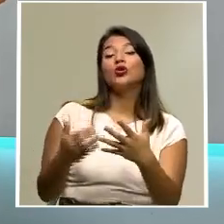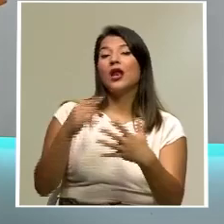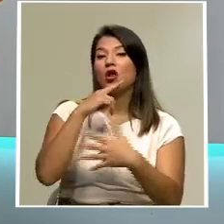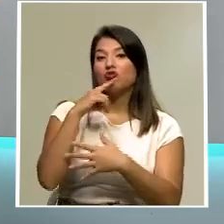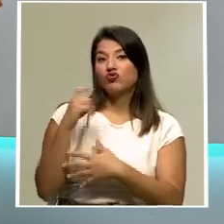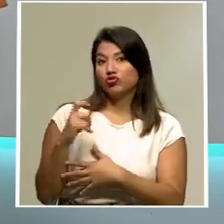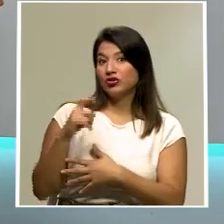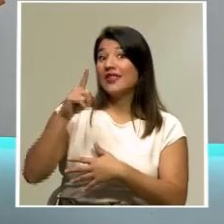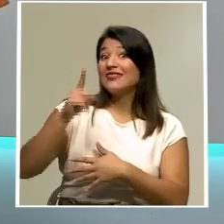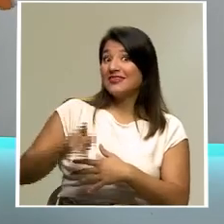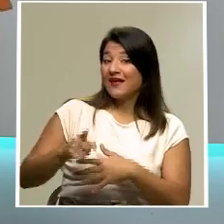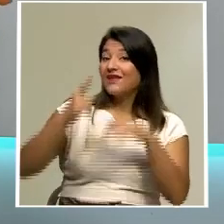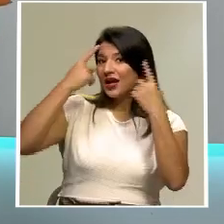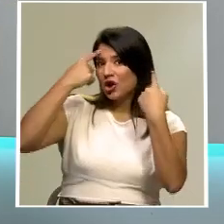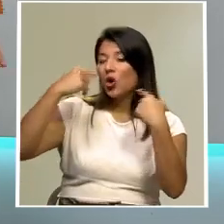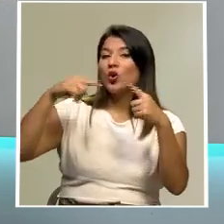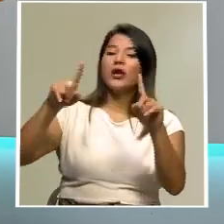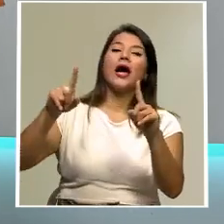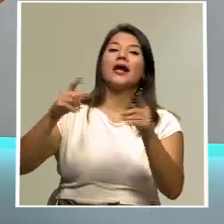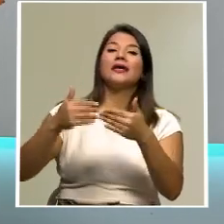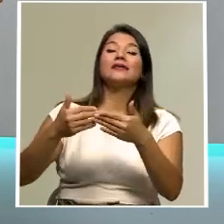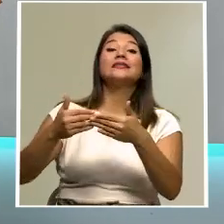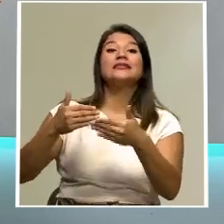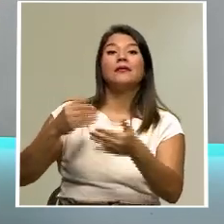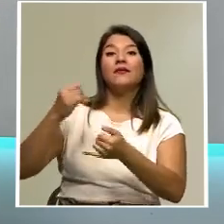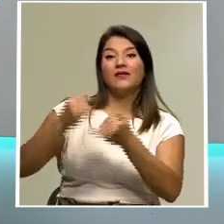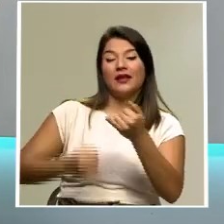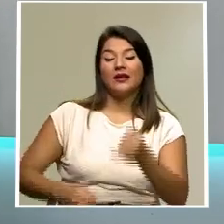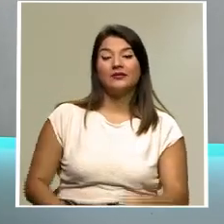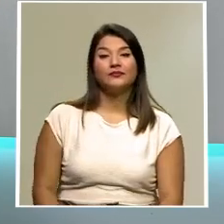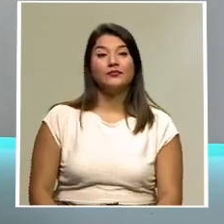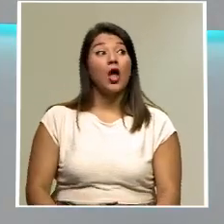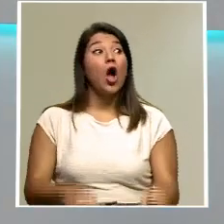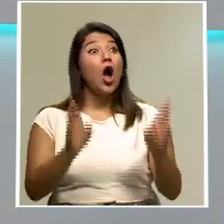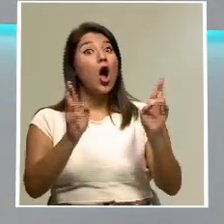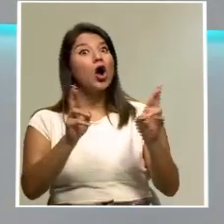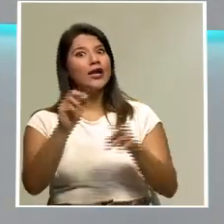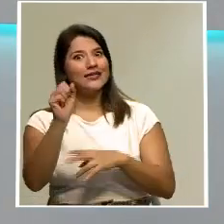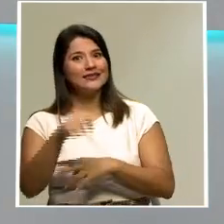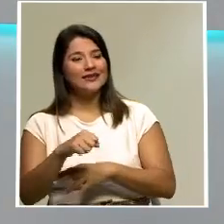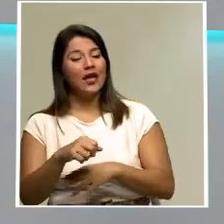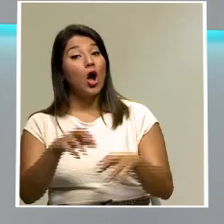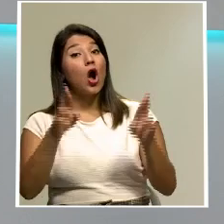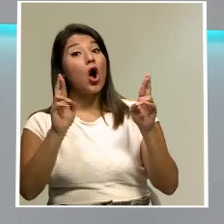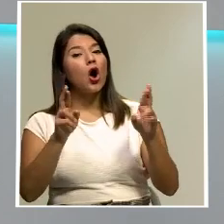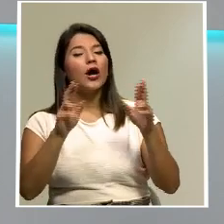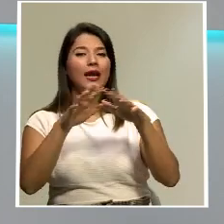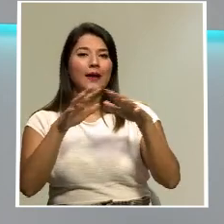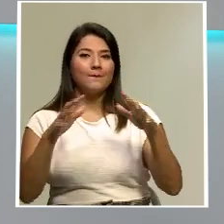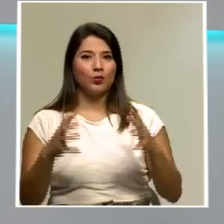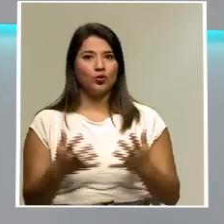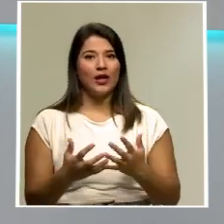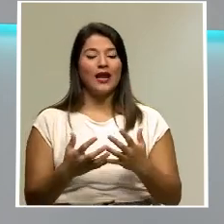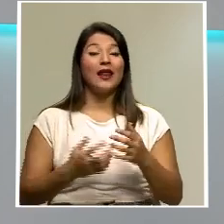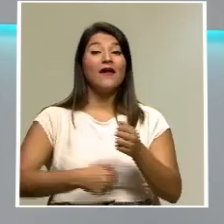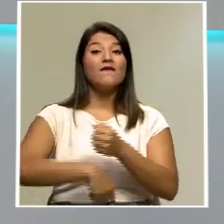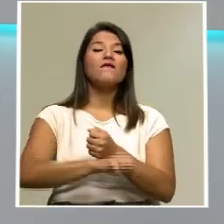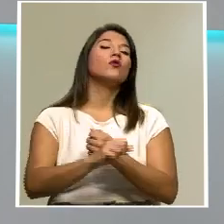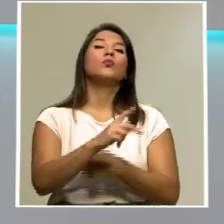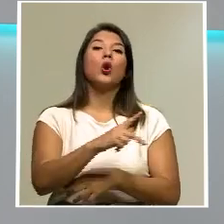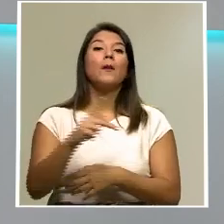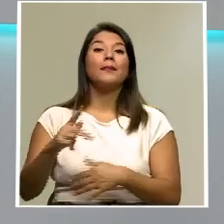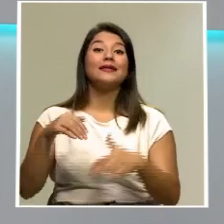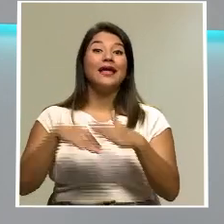que llegar sí o sí a la semifinal, don Ernesto. Ojalá que sí, ojalá que el mundial de fútbol playa